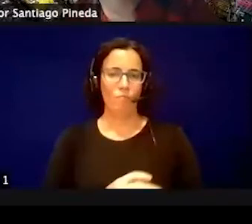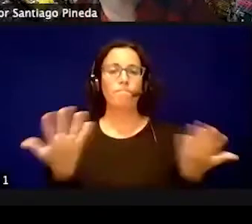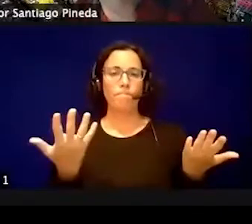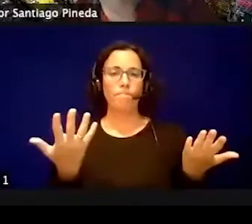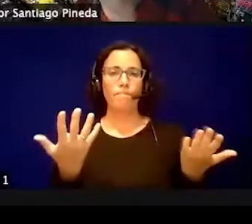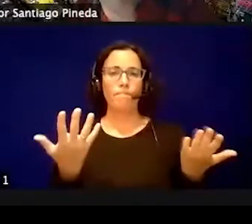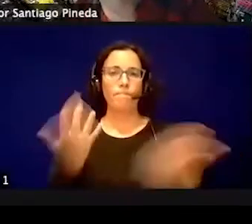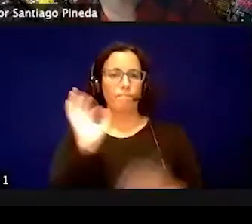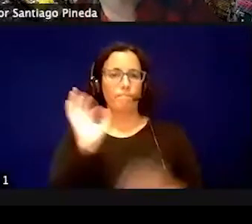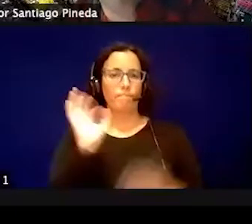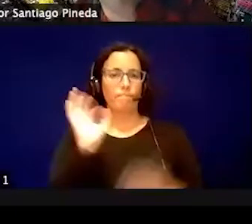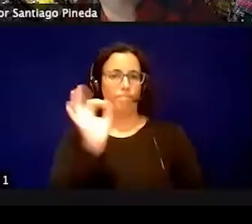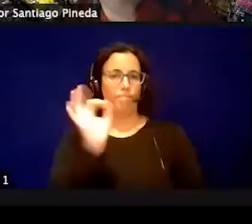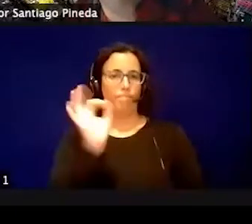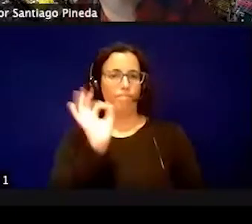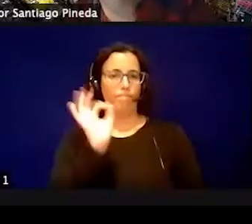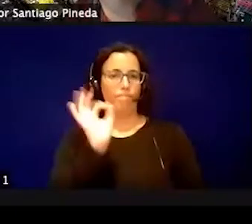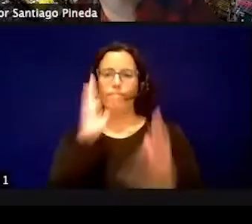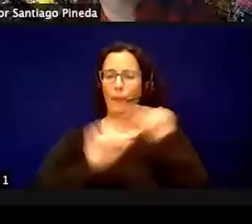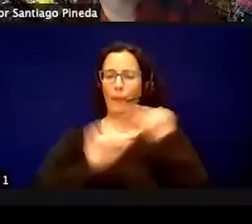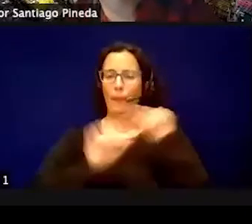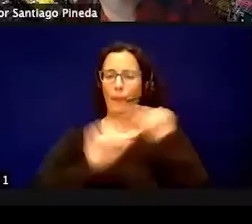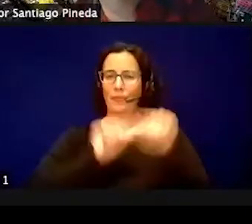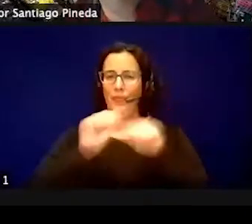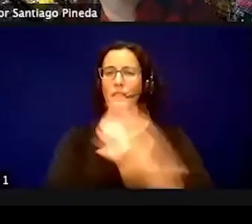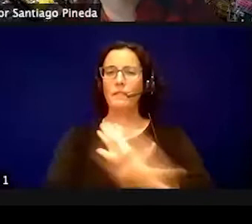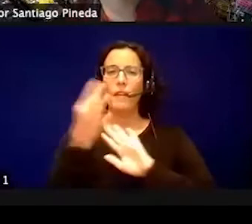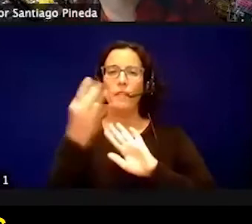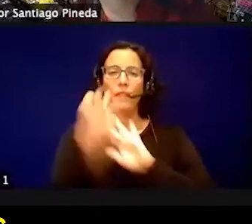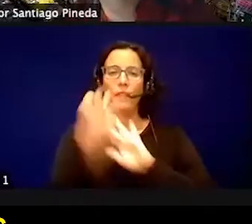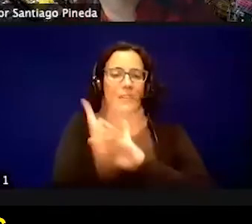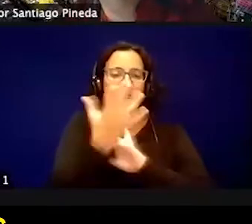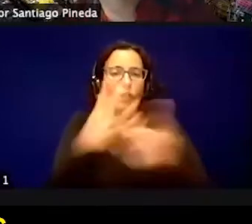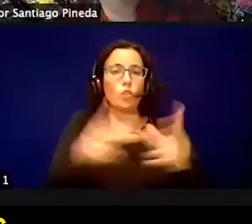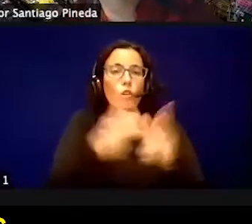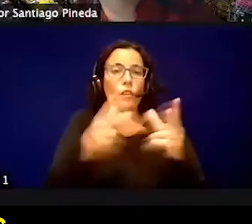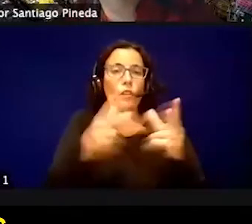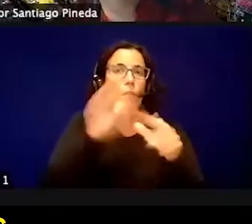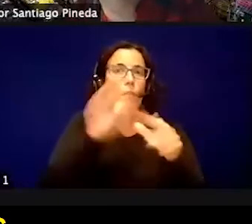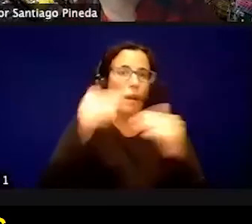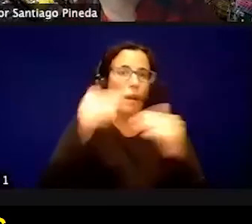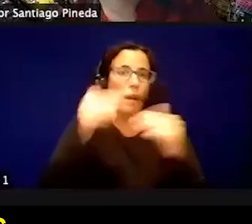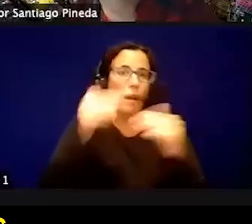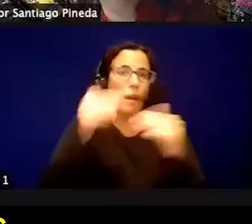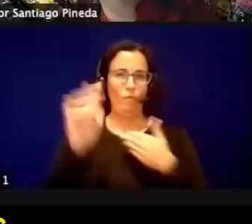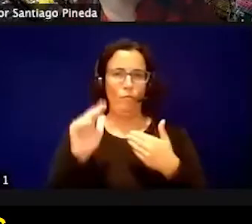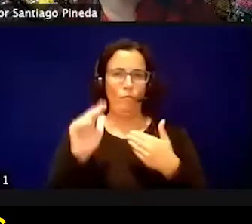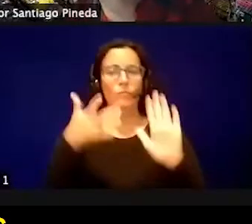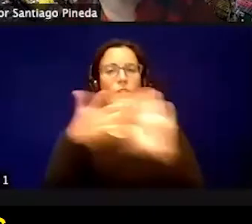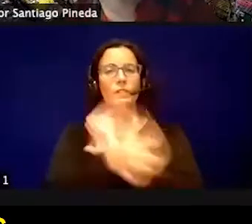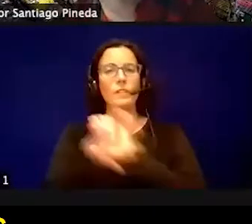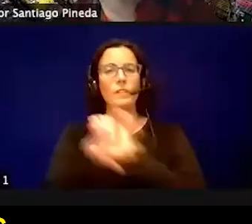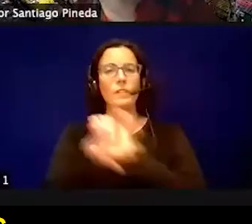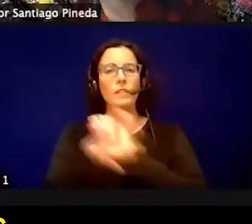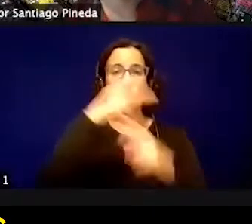una era de pandemias, tendríamos que diseñar ciudades del mañana, la sociedad del mañana, de manera que el exterior, que las zonas públicas de nuestras